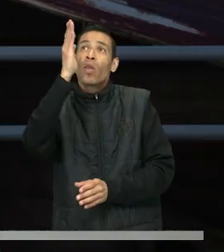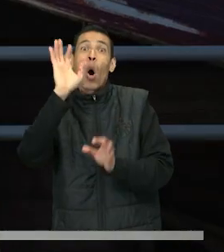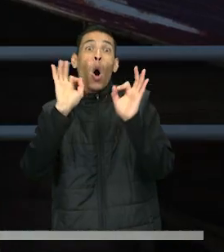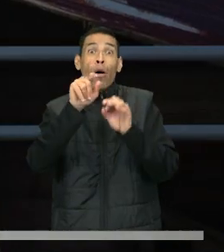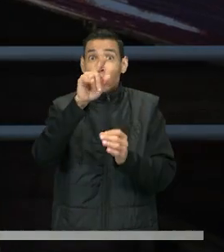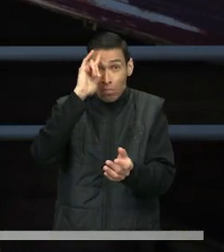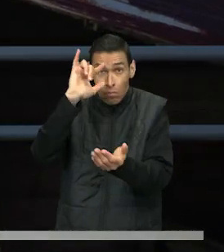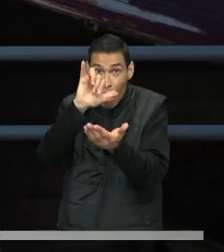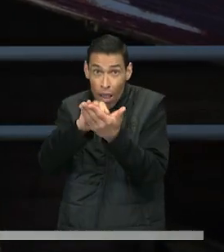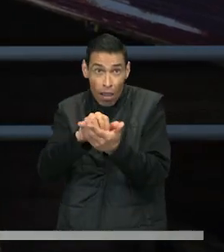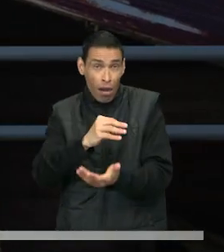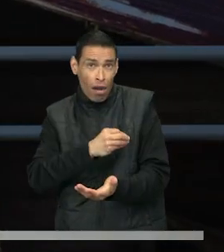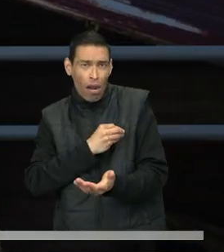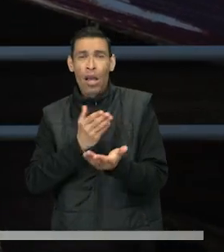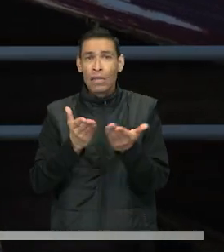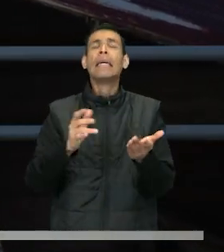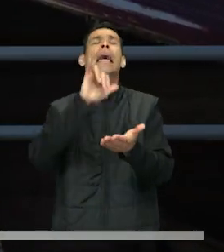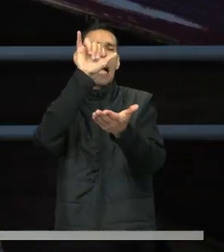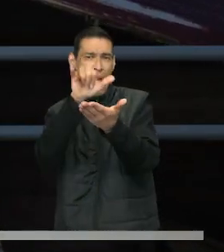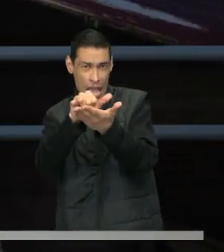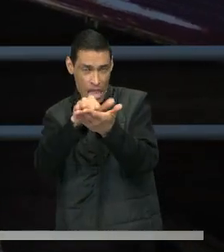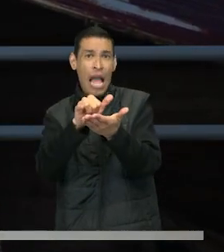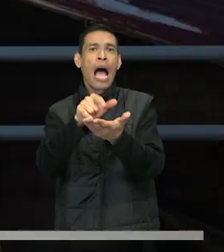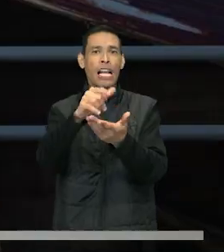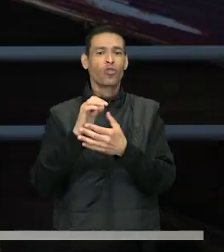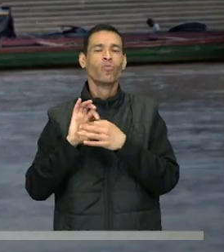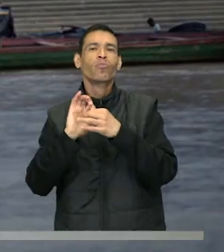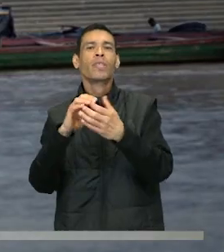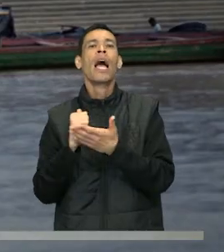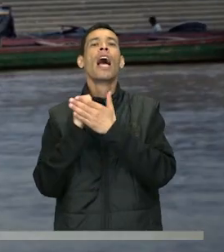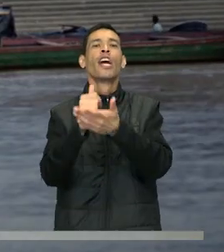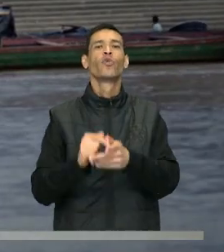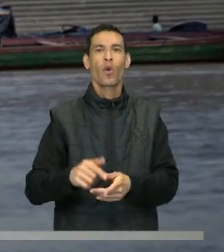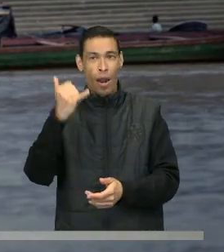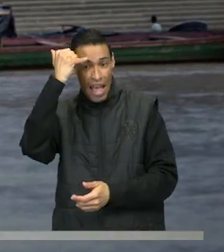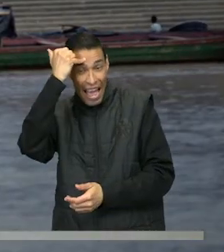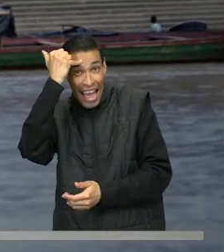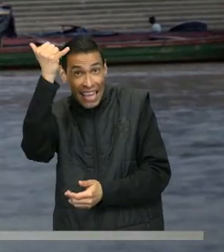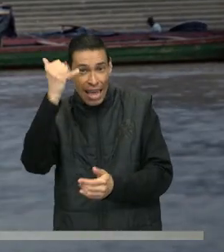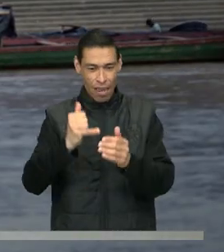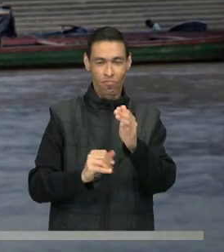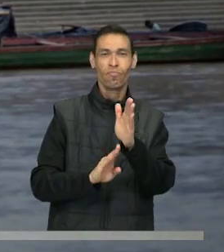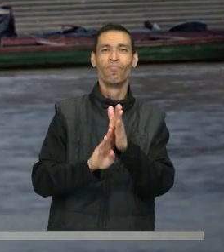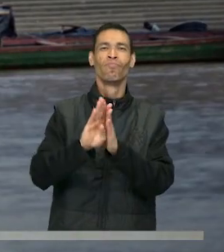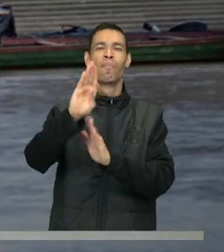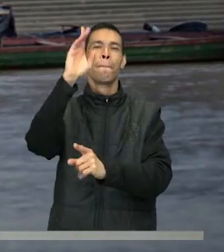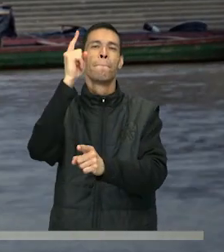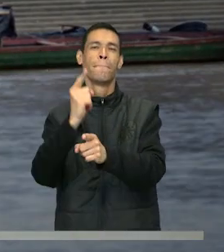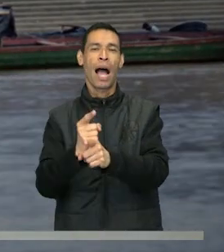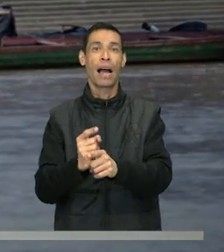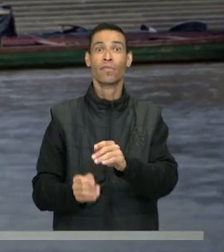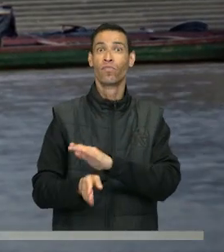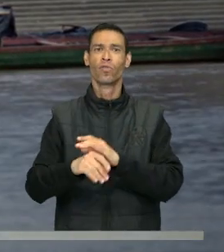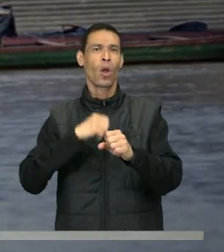creencias, es lo que les permite estar aferrados a una idea y sacarla adelante, seguir